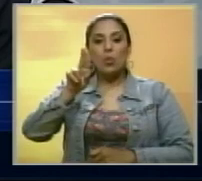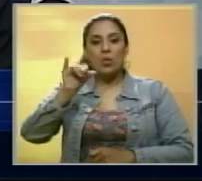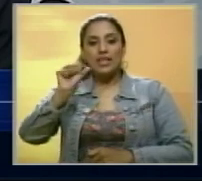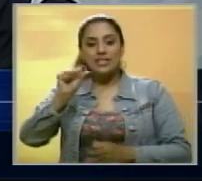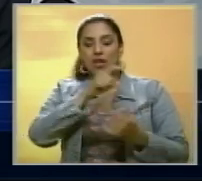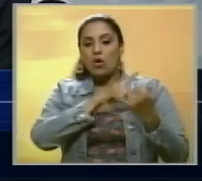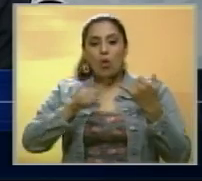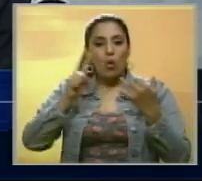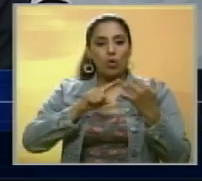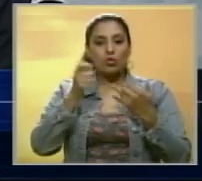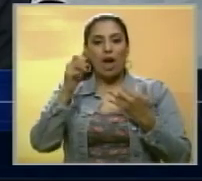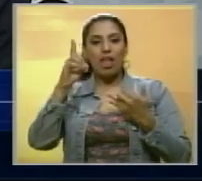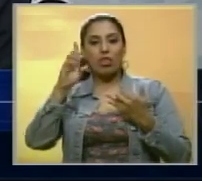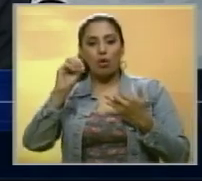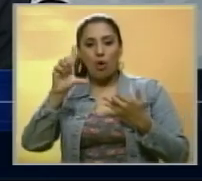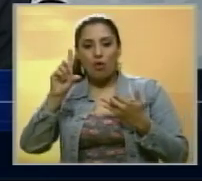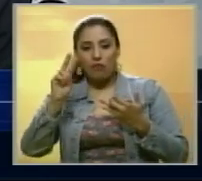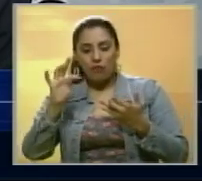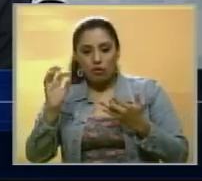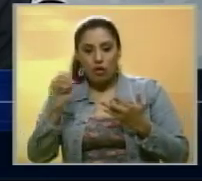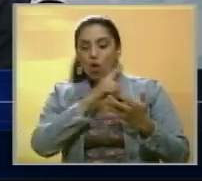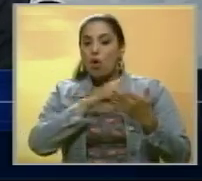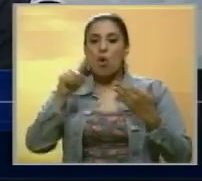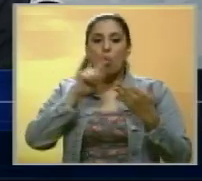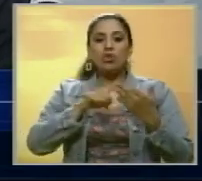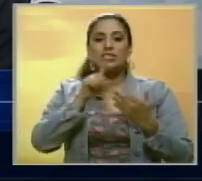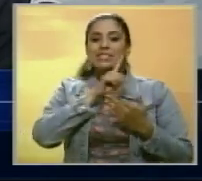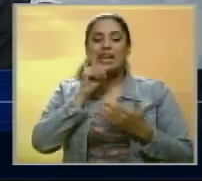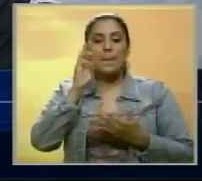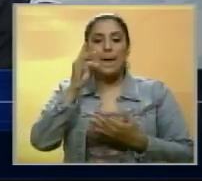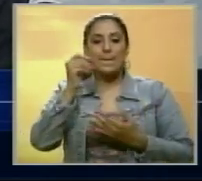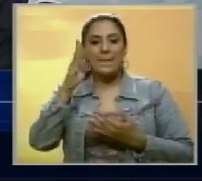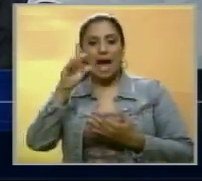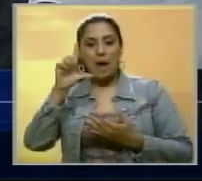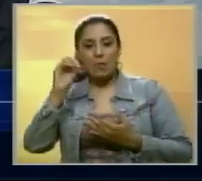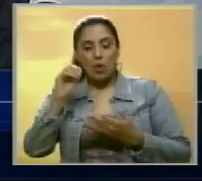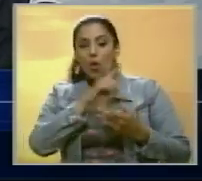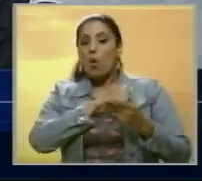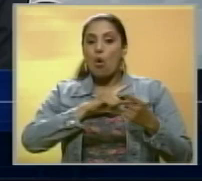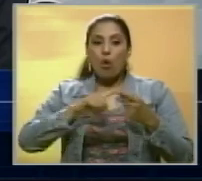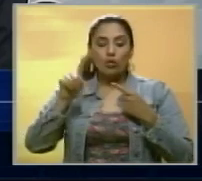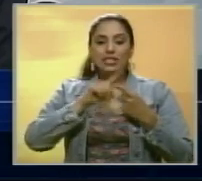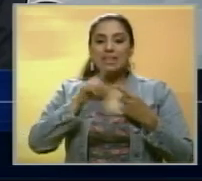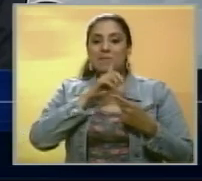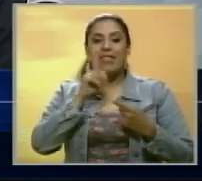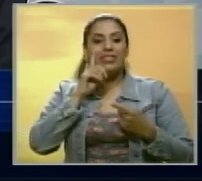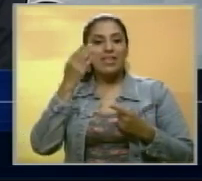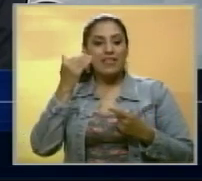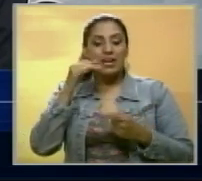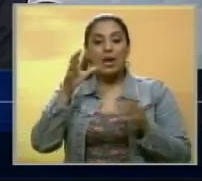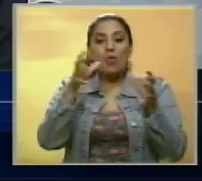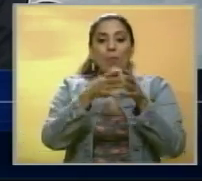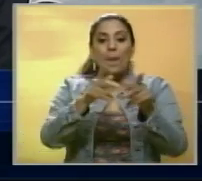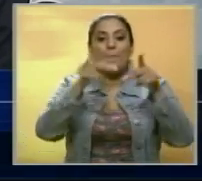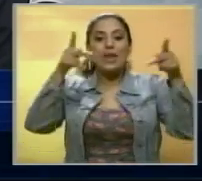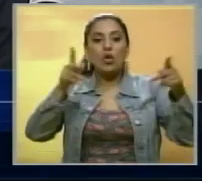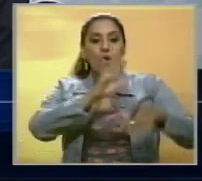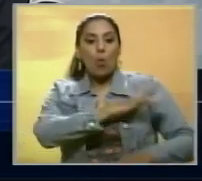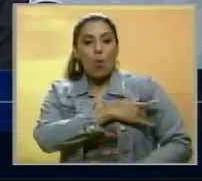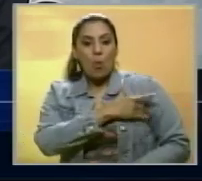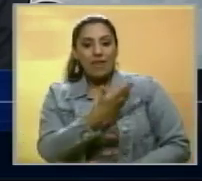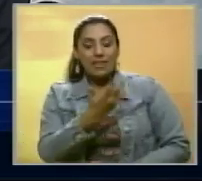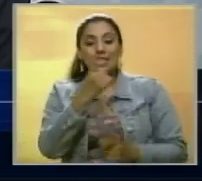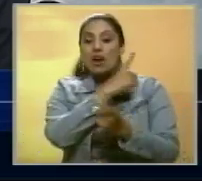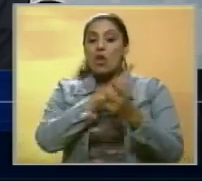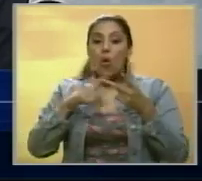Adolfo Costa, Pablo Pupo, David Ramírez, eso es por el Universal, Andrea